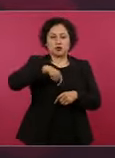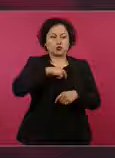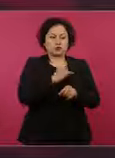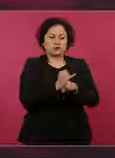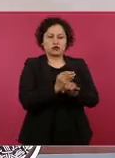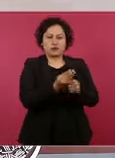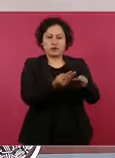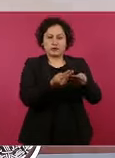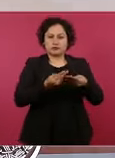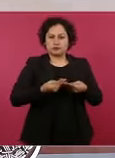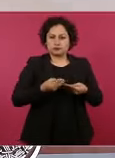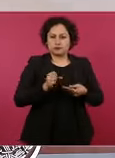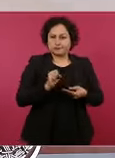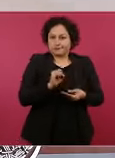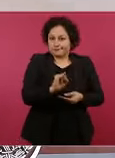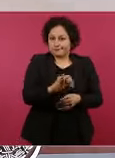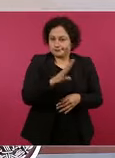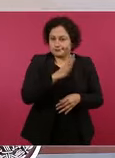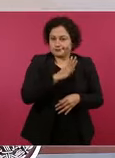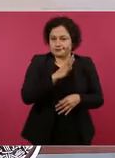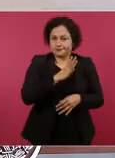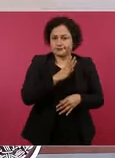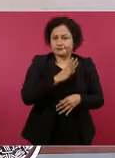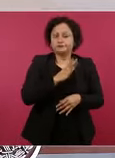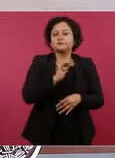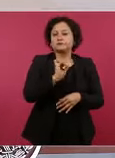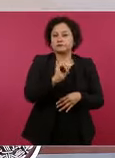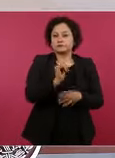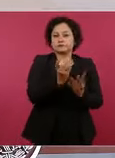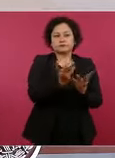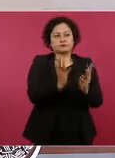sí fueron personas encapuchadas